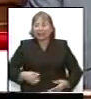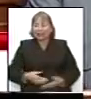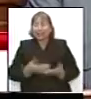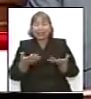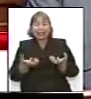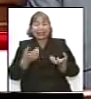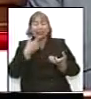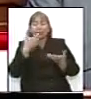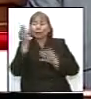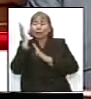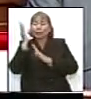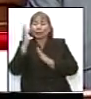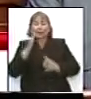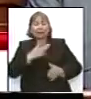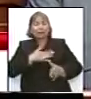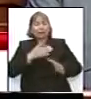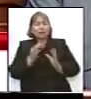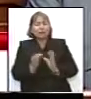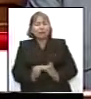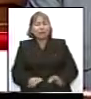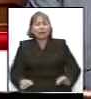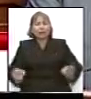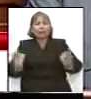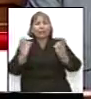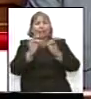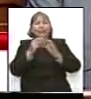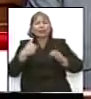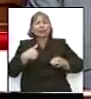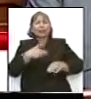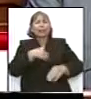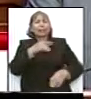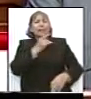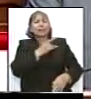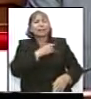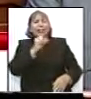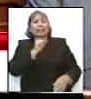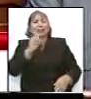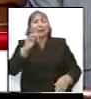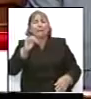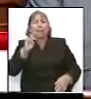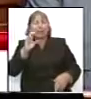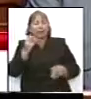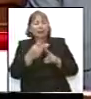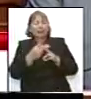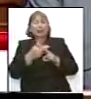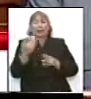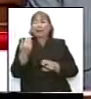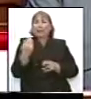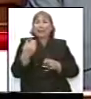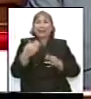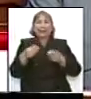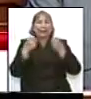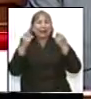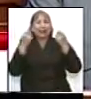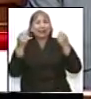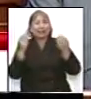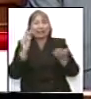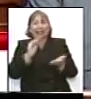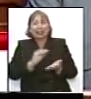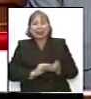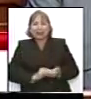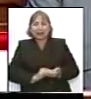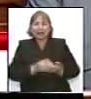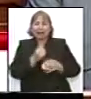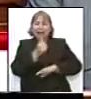quiero hoy día sustentar un proyecto importante de nuestra Universidad Nacional de San Marcos, que hace poco ha cumplido un aniversario más